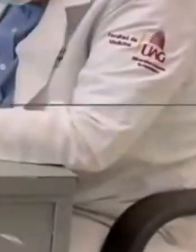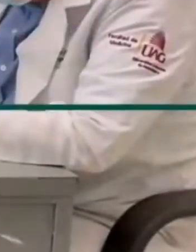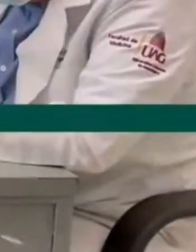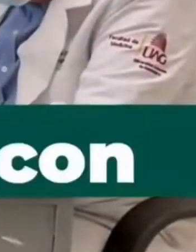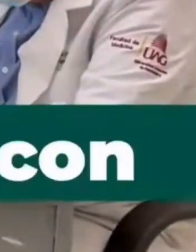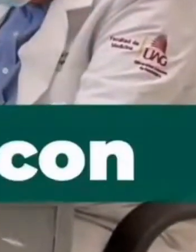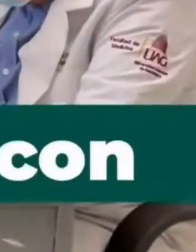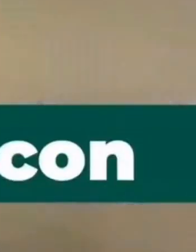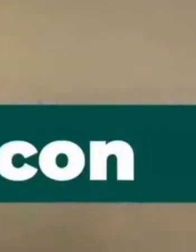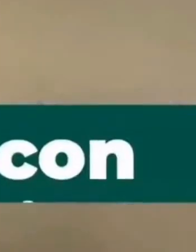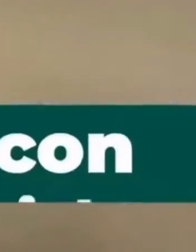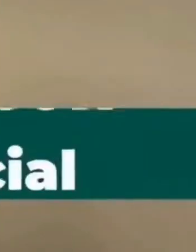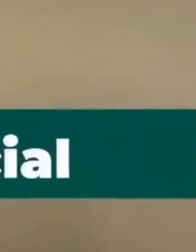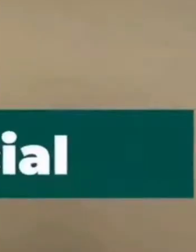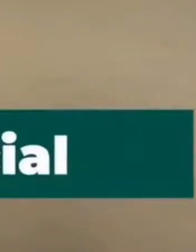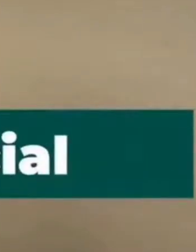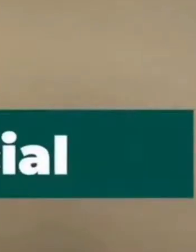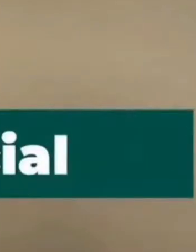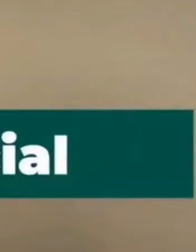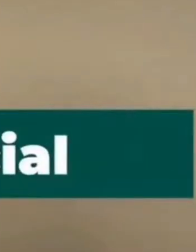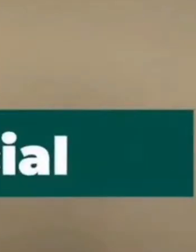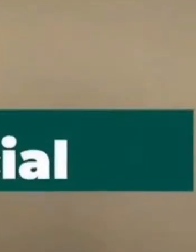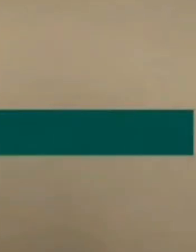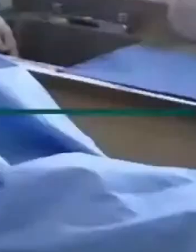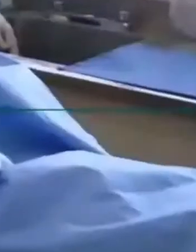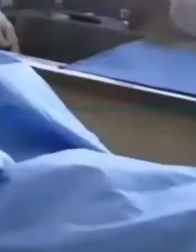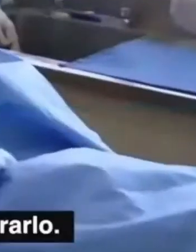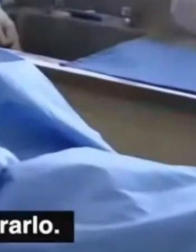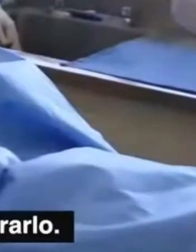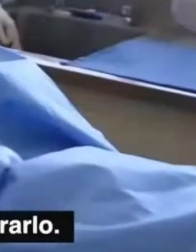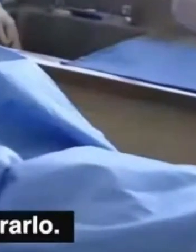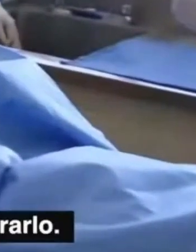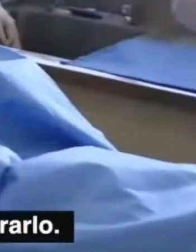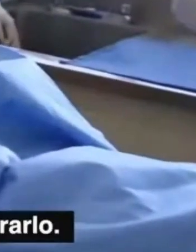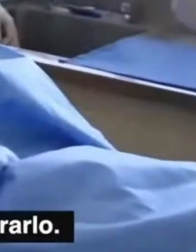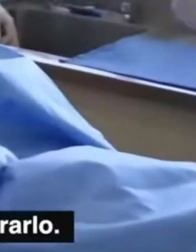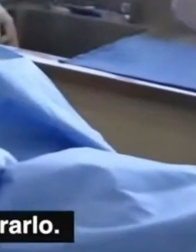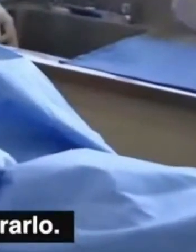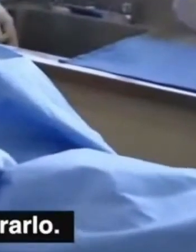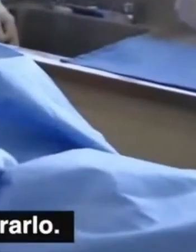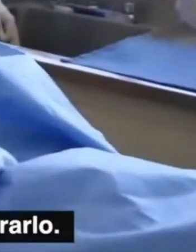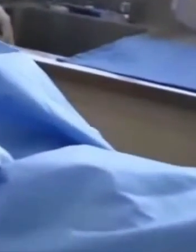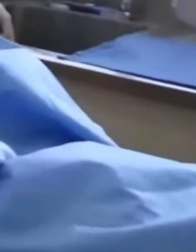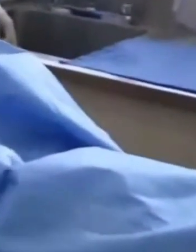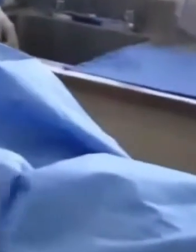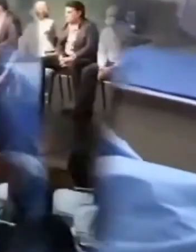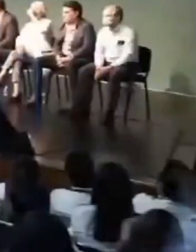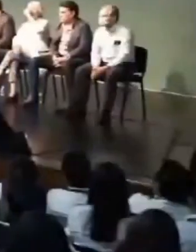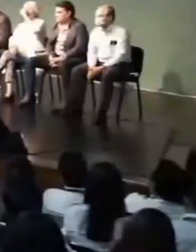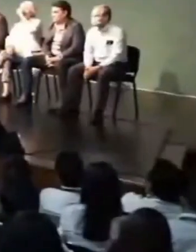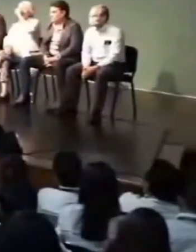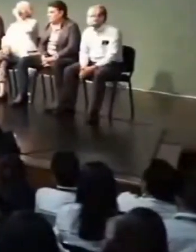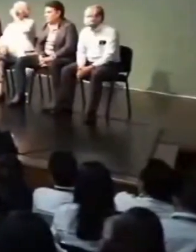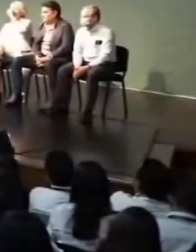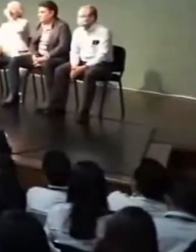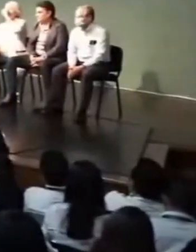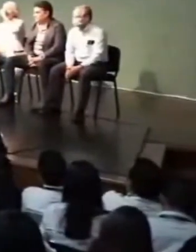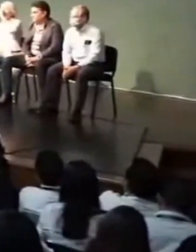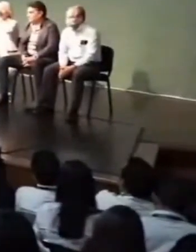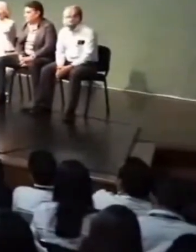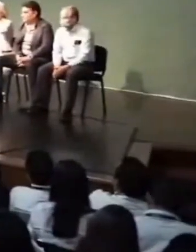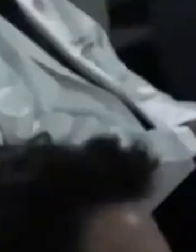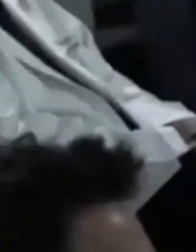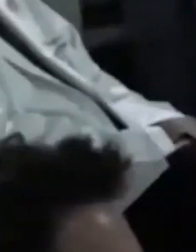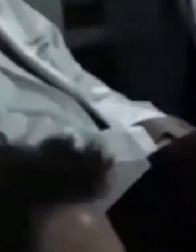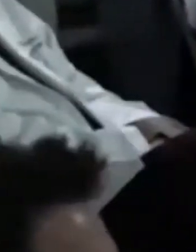las personas que no cuentan con seguridad social. Son muchos los esfuerzos que se han hecho para lograrlo. A partir del